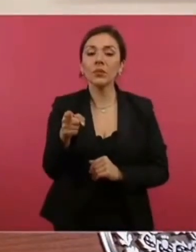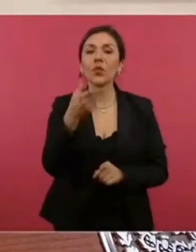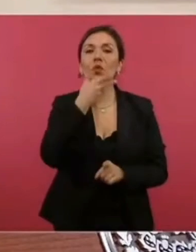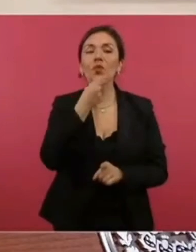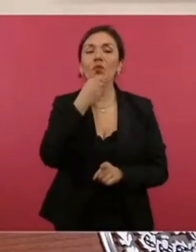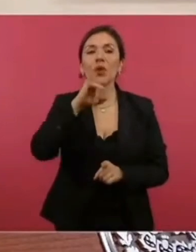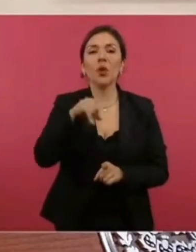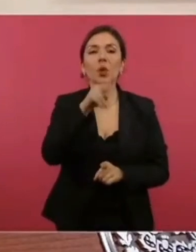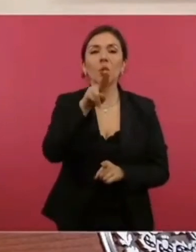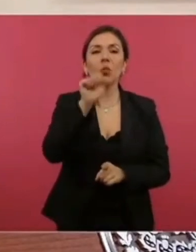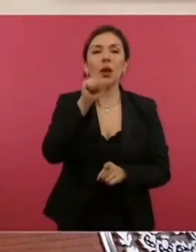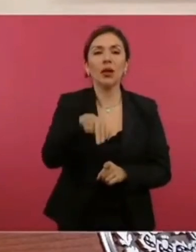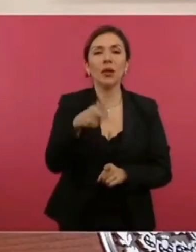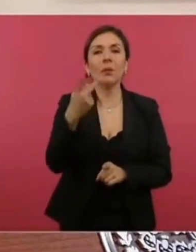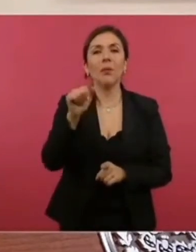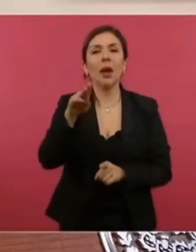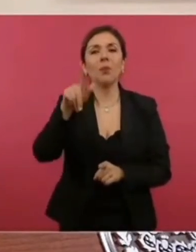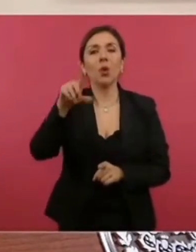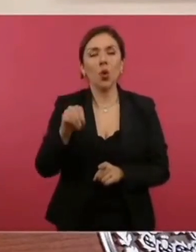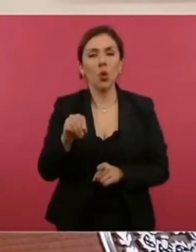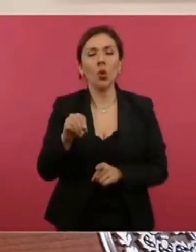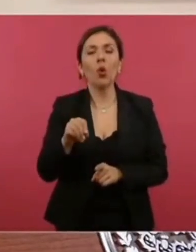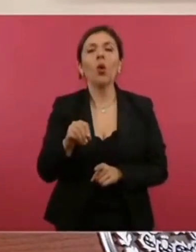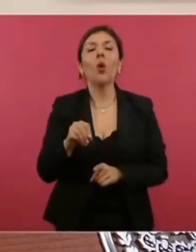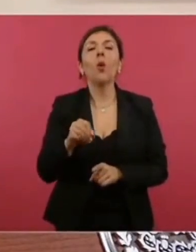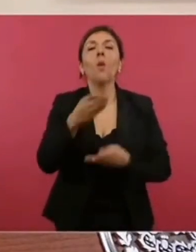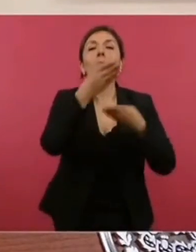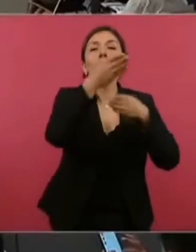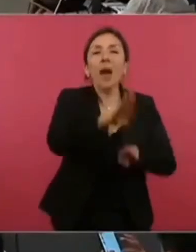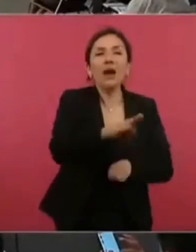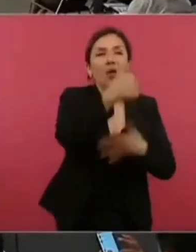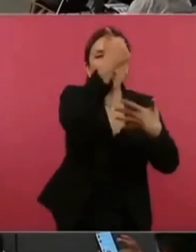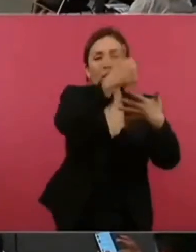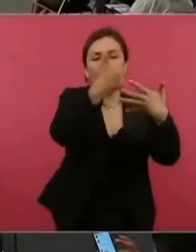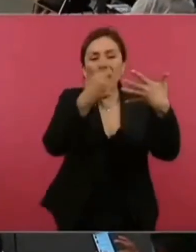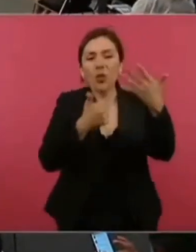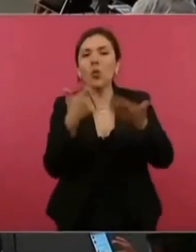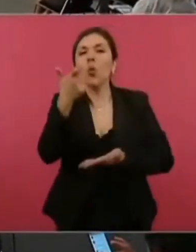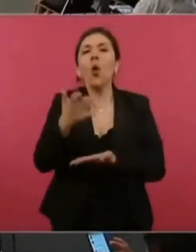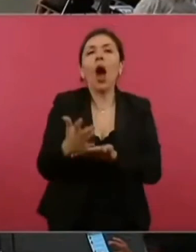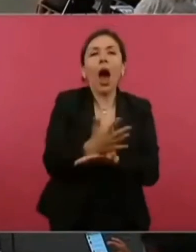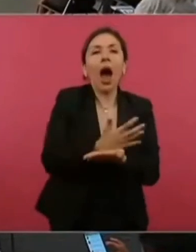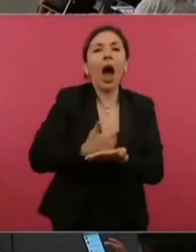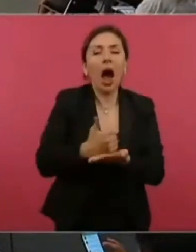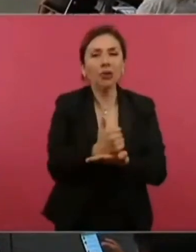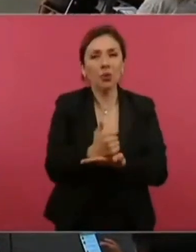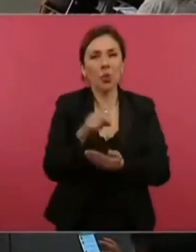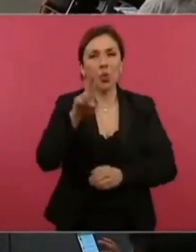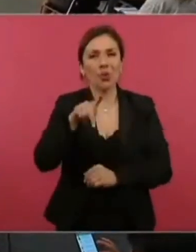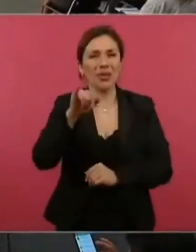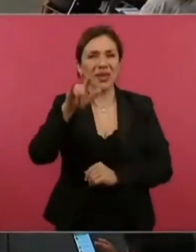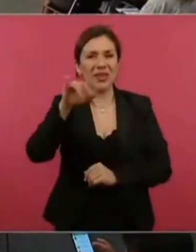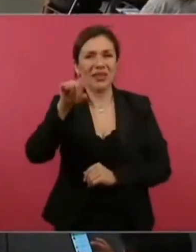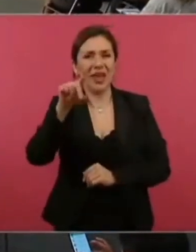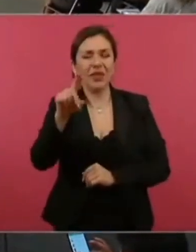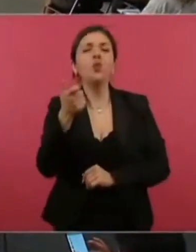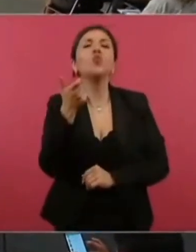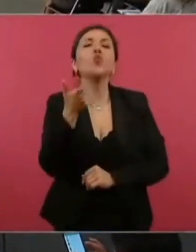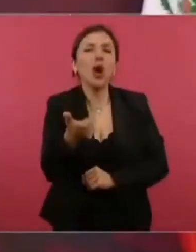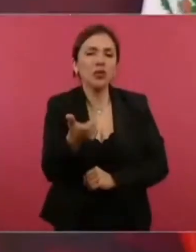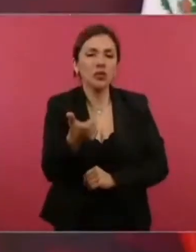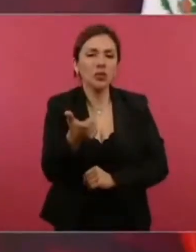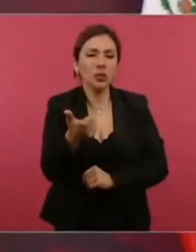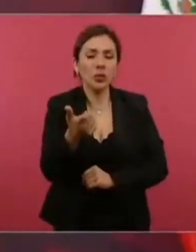Juan Pablo las utilidades por banco del año pasado. Ese banco,